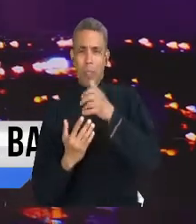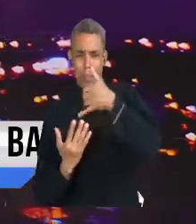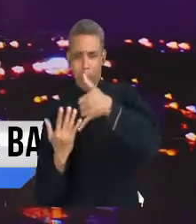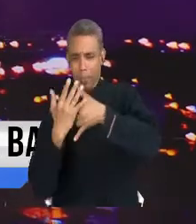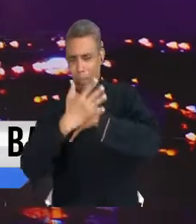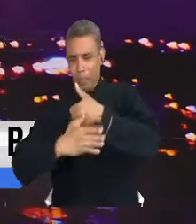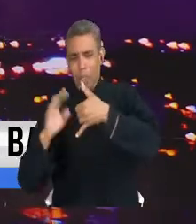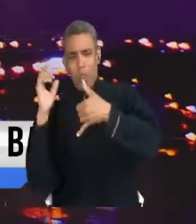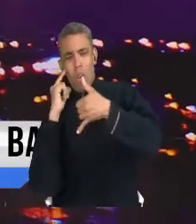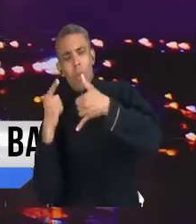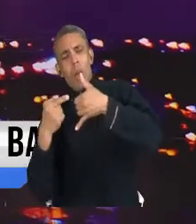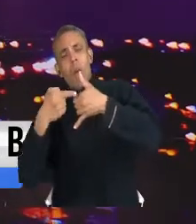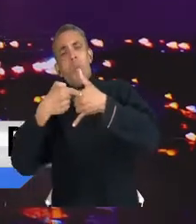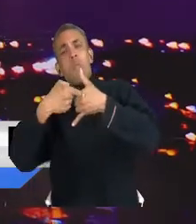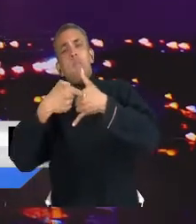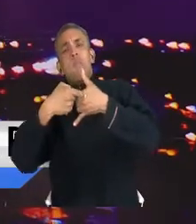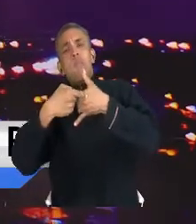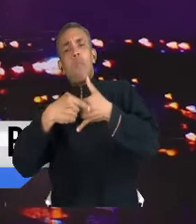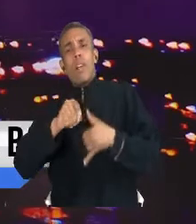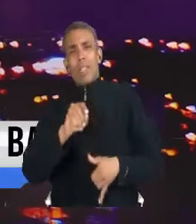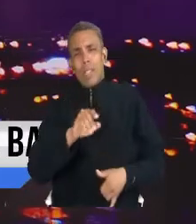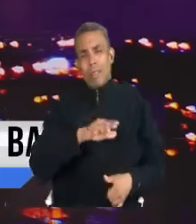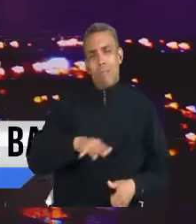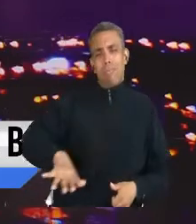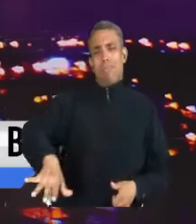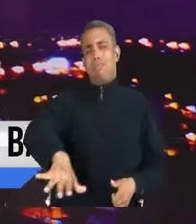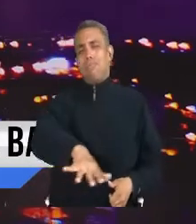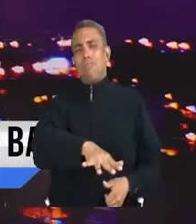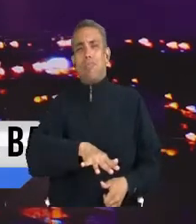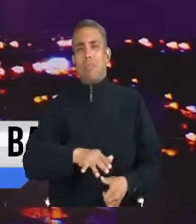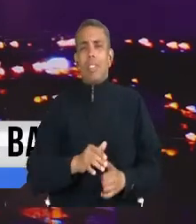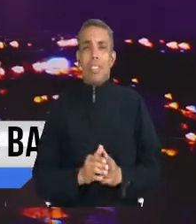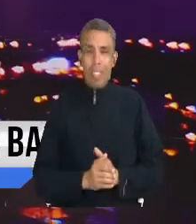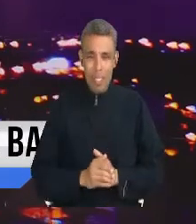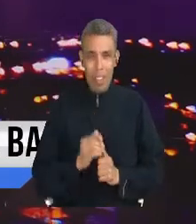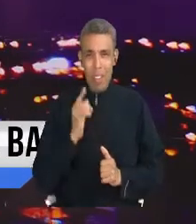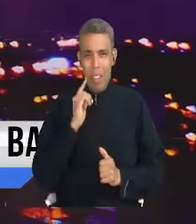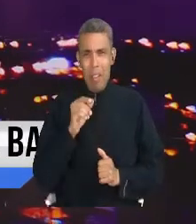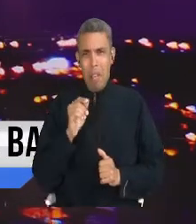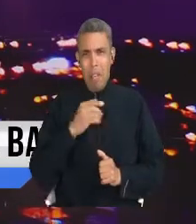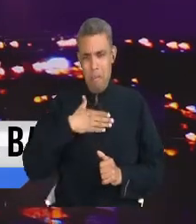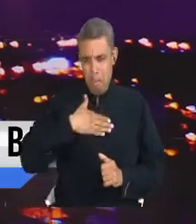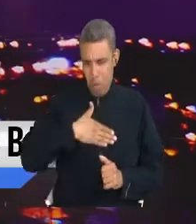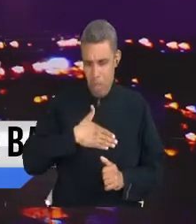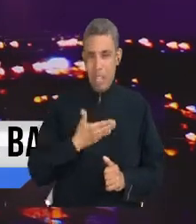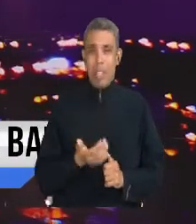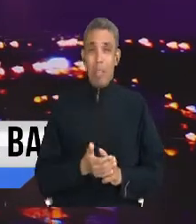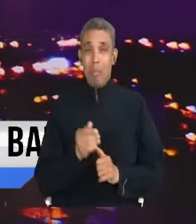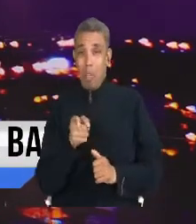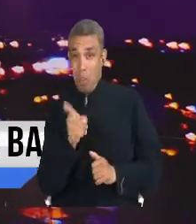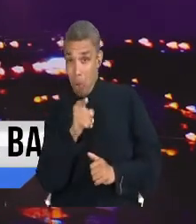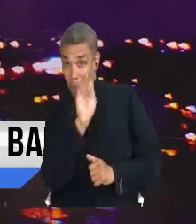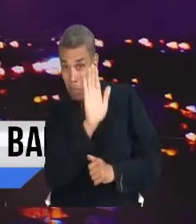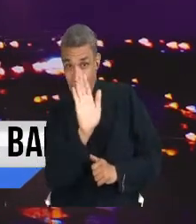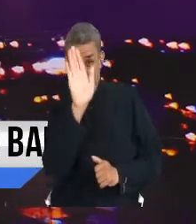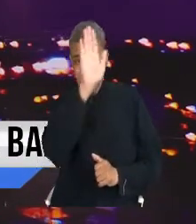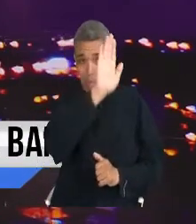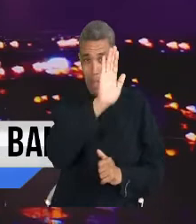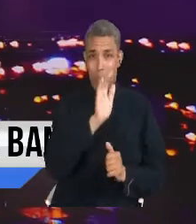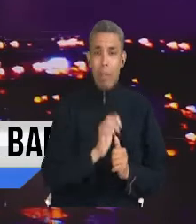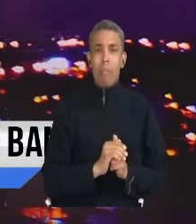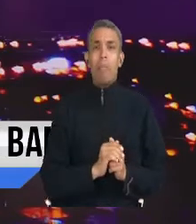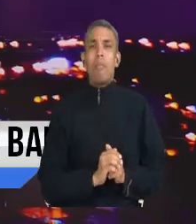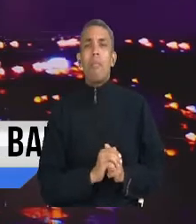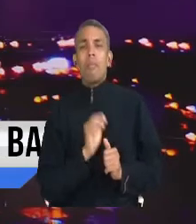del Bolívar Grande. Que hoy ya hacen parte del departamento de Sucre y Córdoba, fueron los pobladores